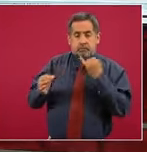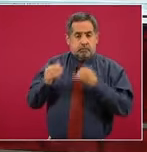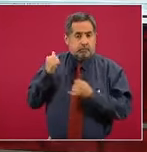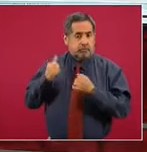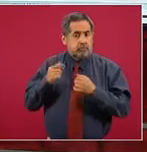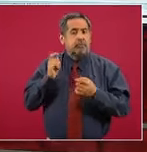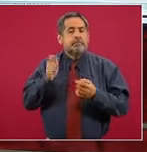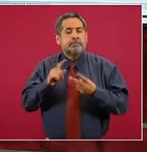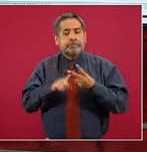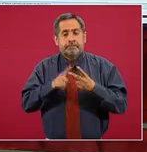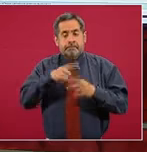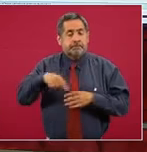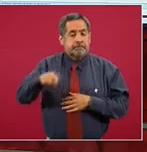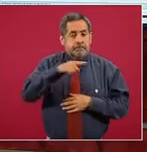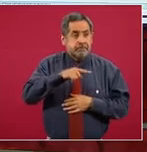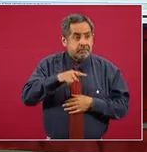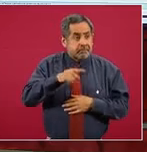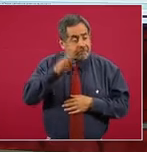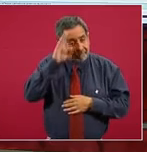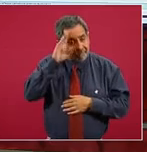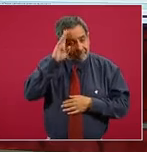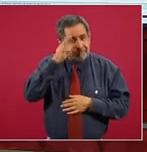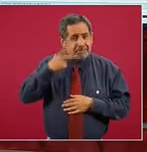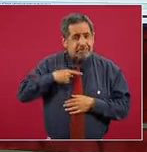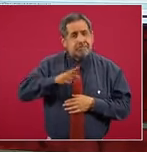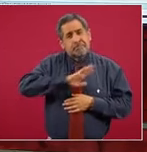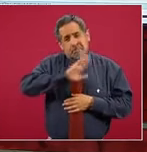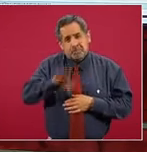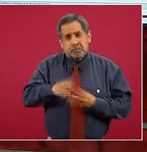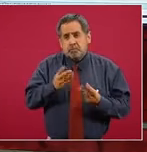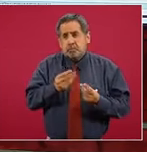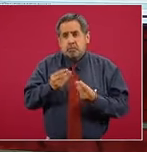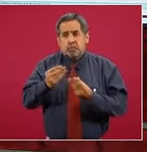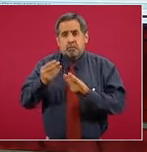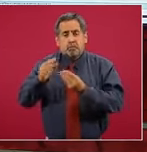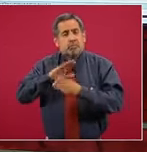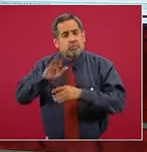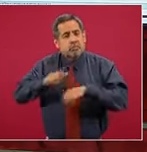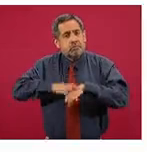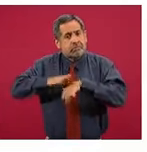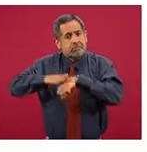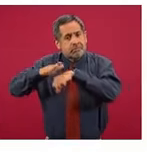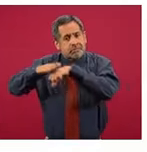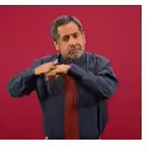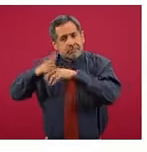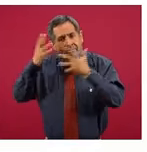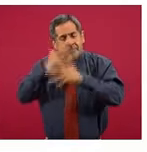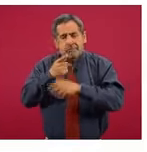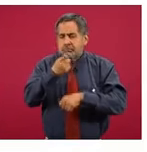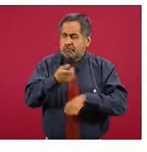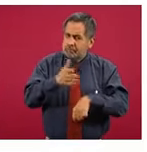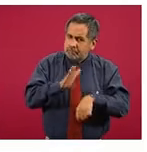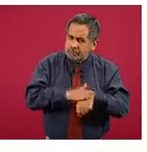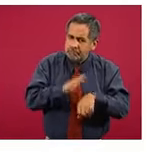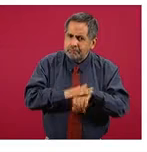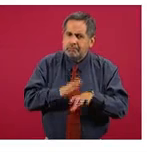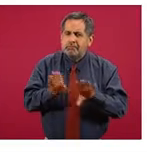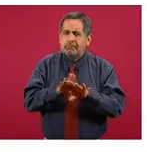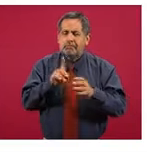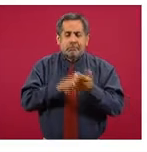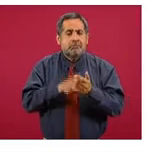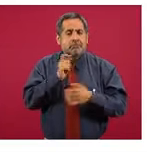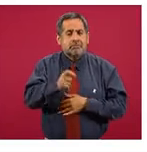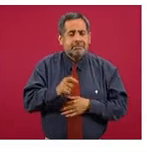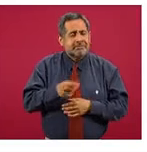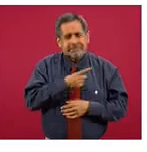estados donde la tendencia parece que va aumentando, que son los estados en donde tenemos que hacer con mayor hincapié el mensaje de que la gente